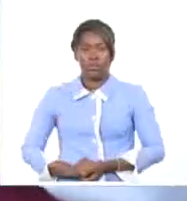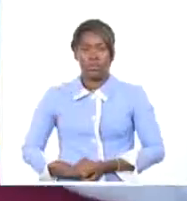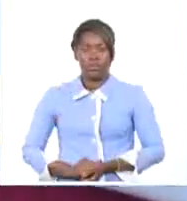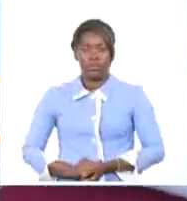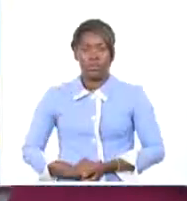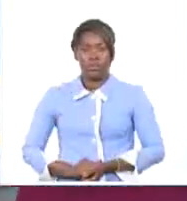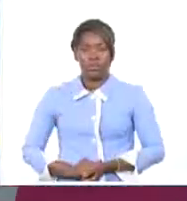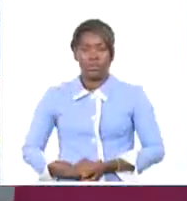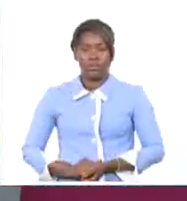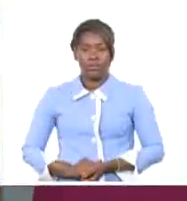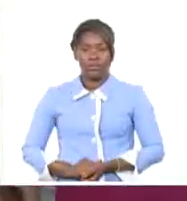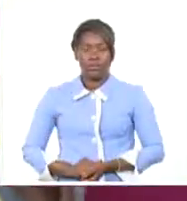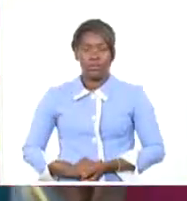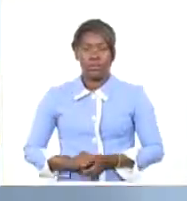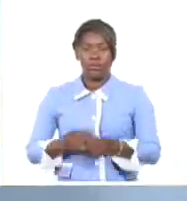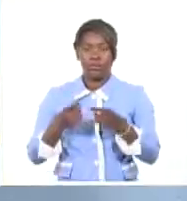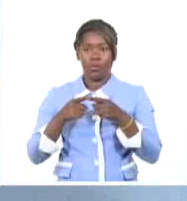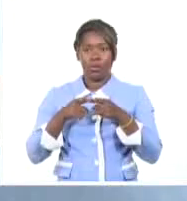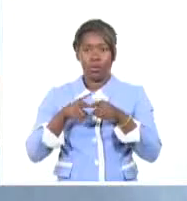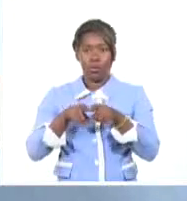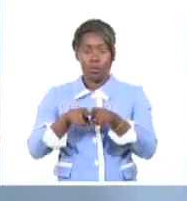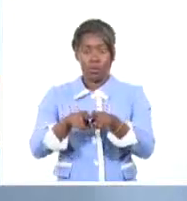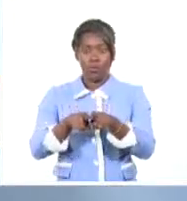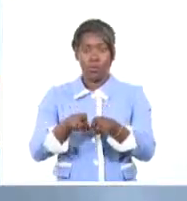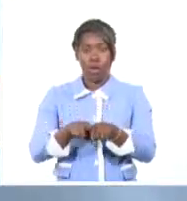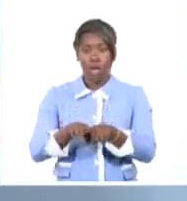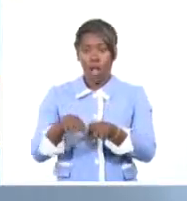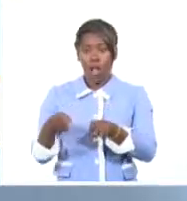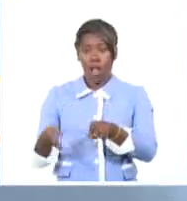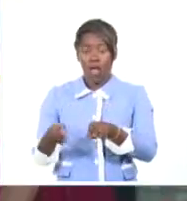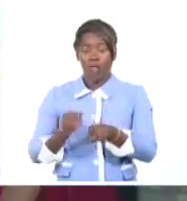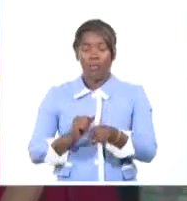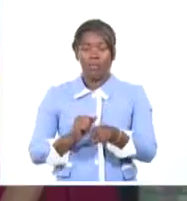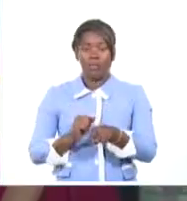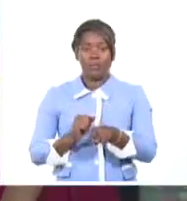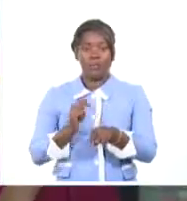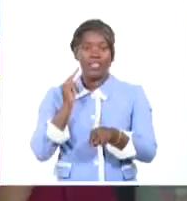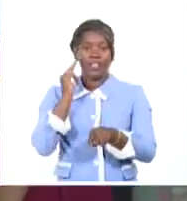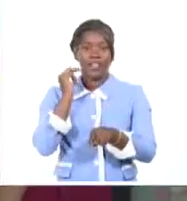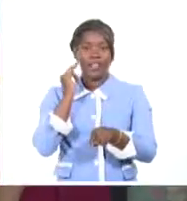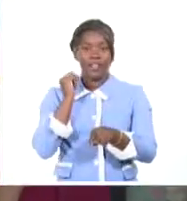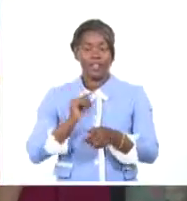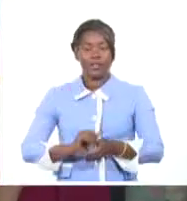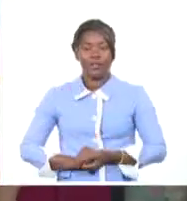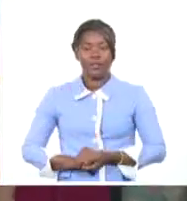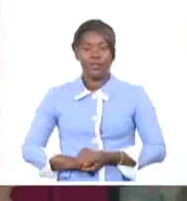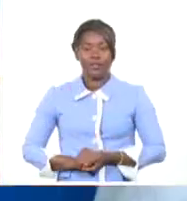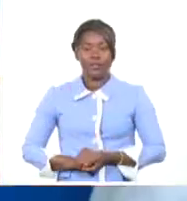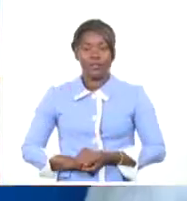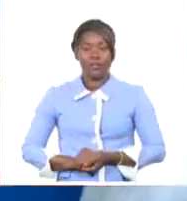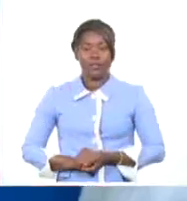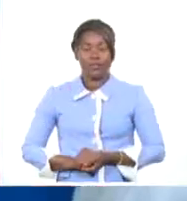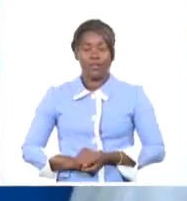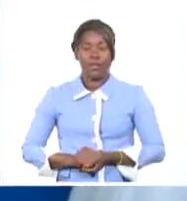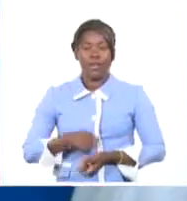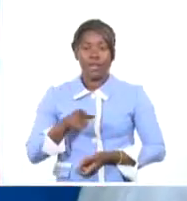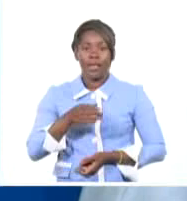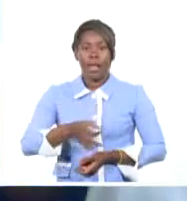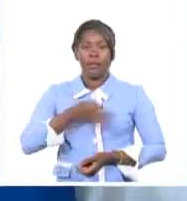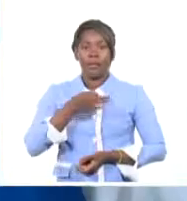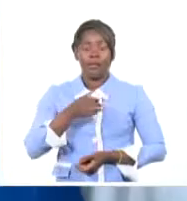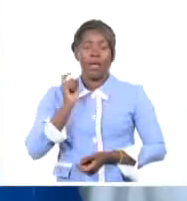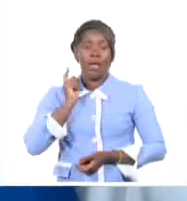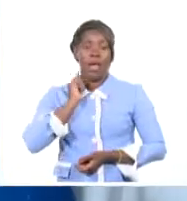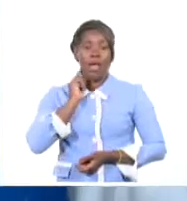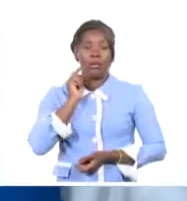Revolución. Acompañada por sus nietos, Alexia reafirma su récord por 11 años consecutivos de